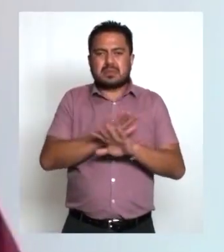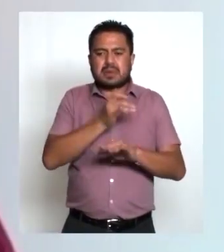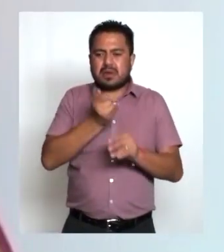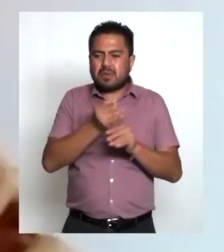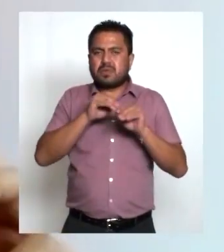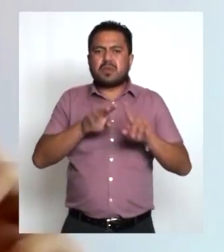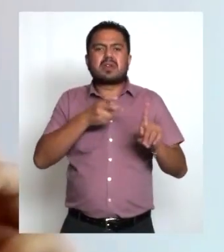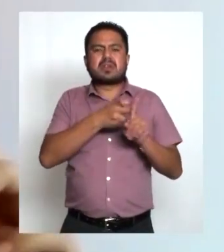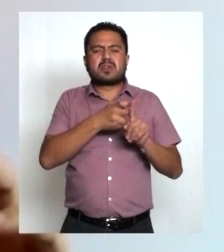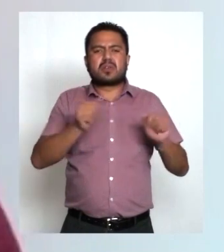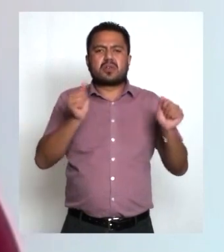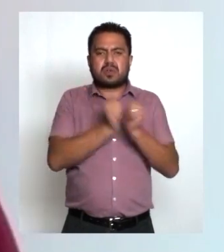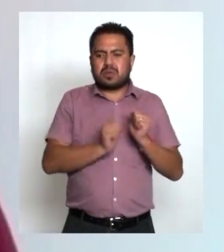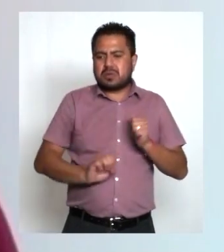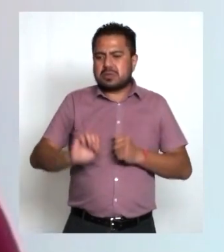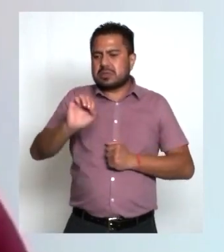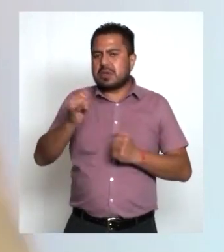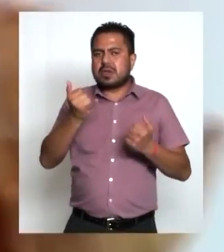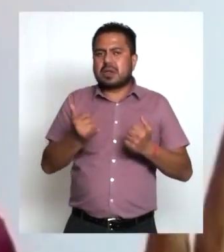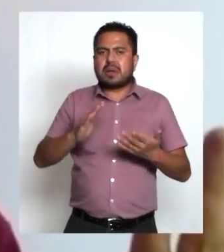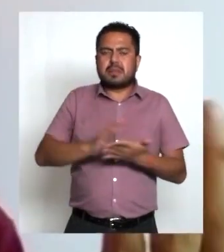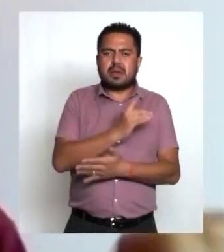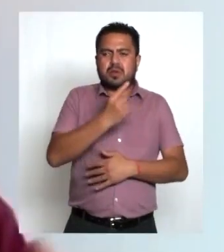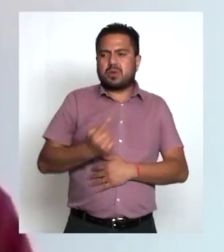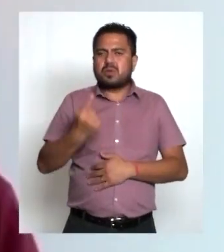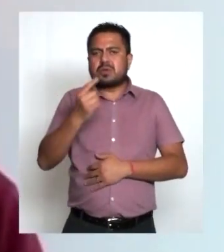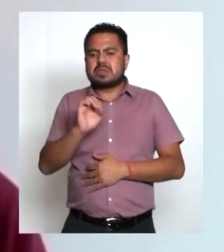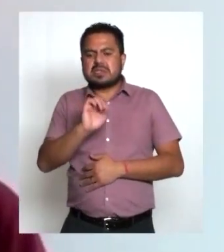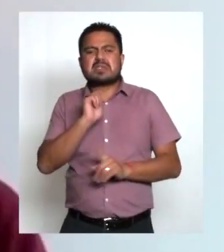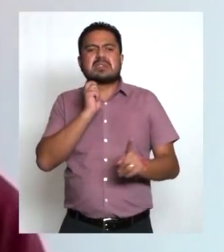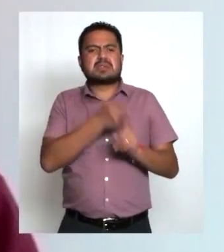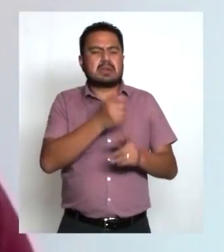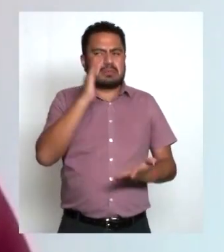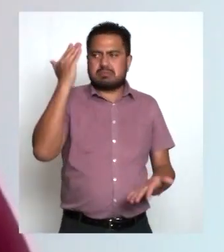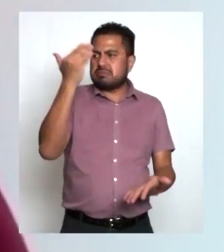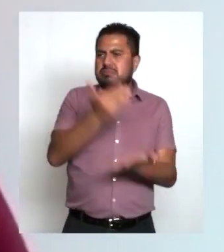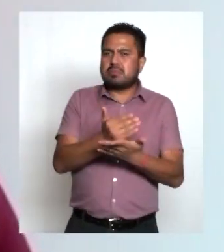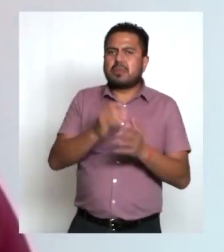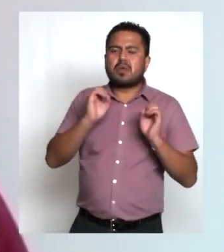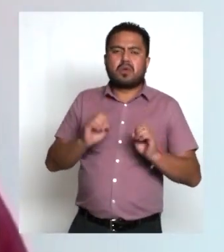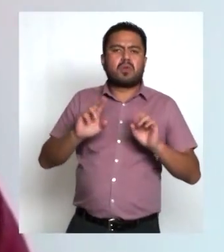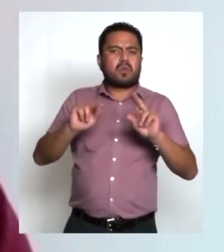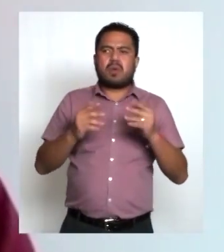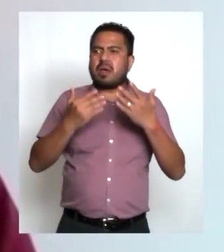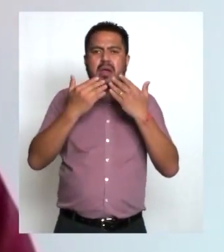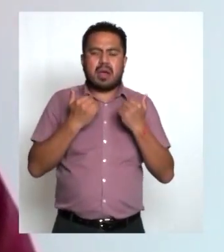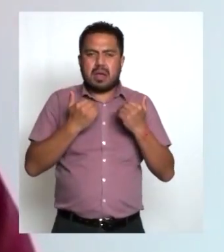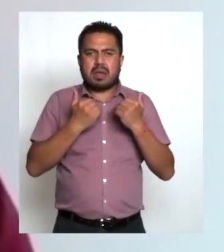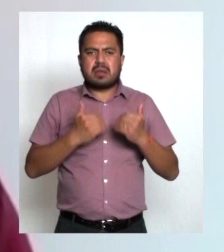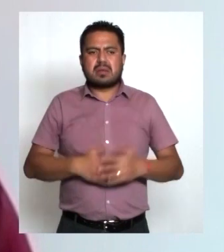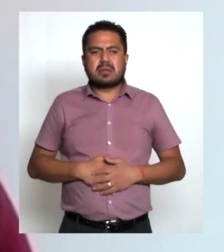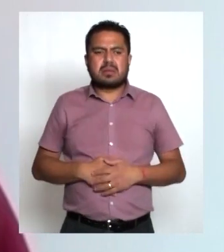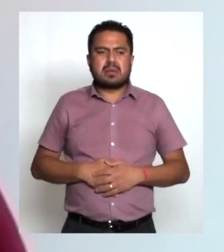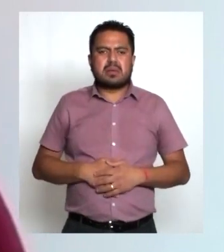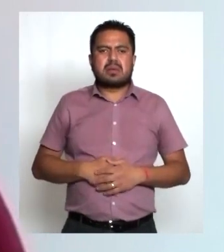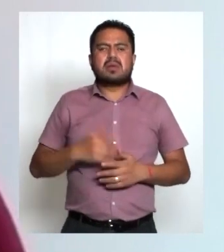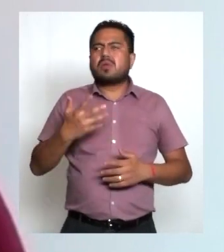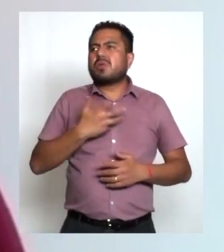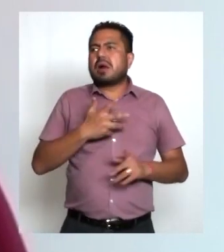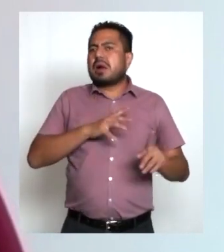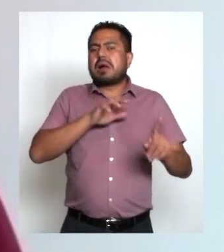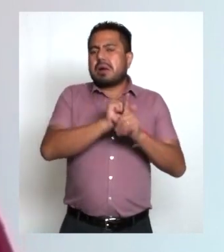traducir esta información era con ceros y con unos. El cero significa que está apagado porque no